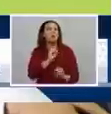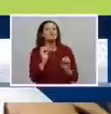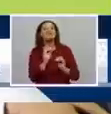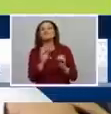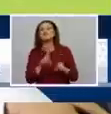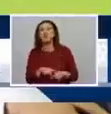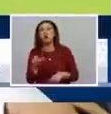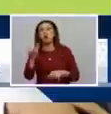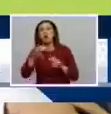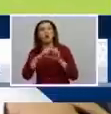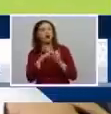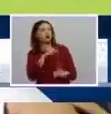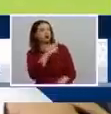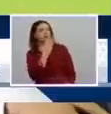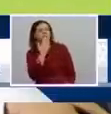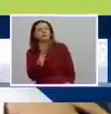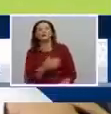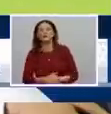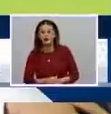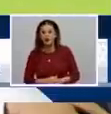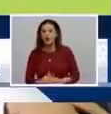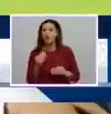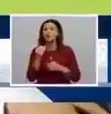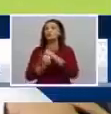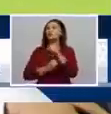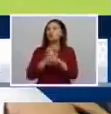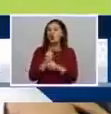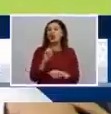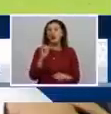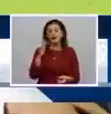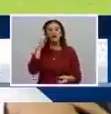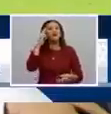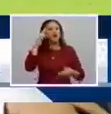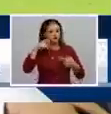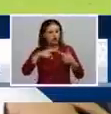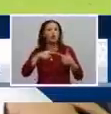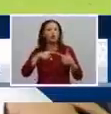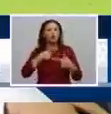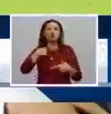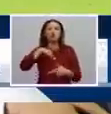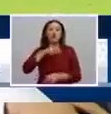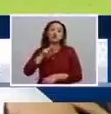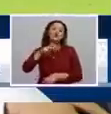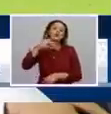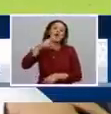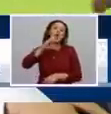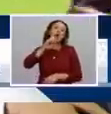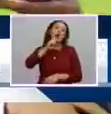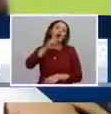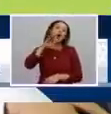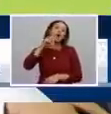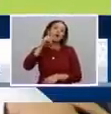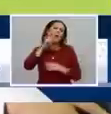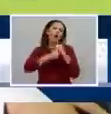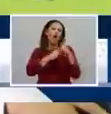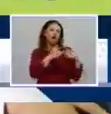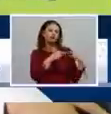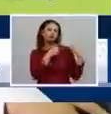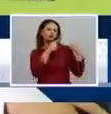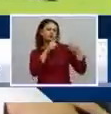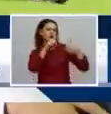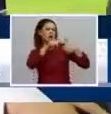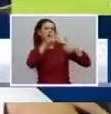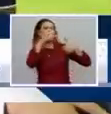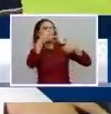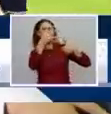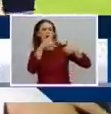le damos miedo a nadie. Por muchos años, y esto con razones y con bases, fuimos el tercero de la CONCACAF, por años, detrás de Estados